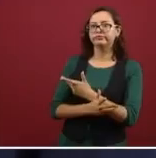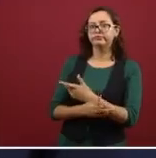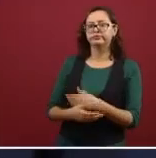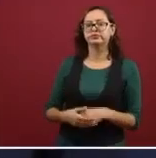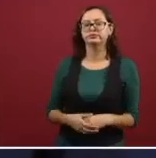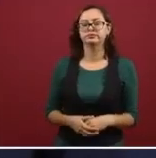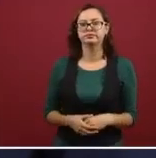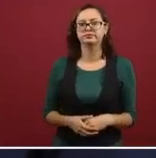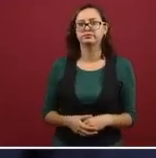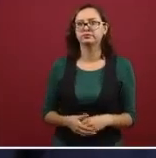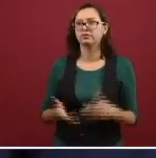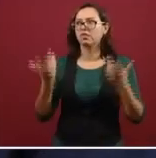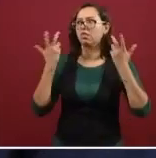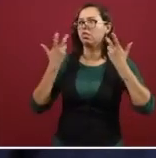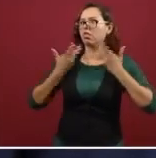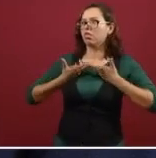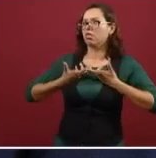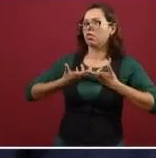están desconcertados.